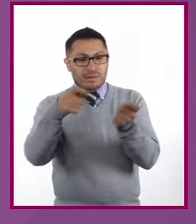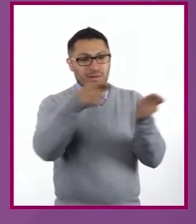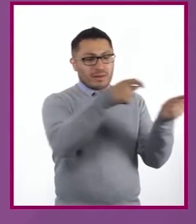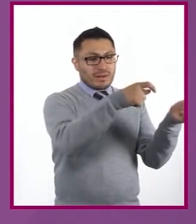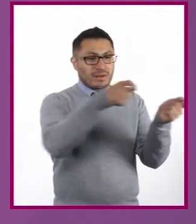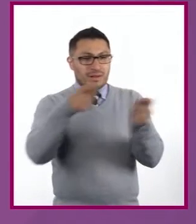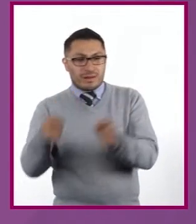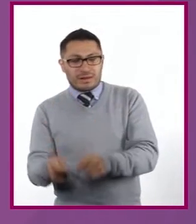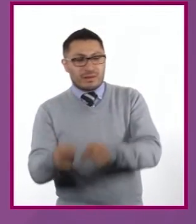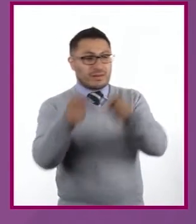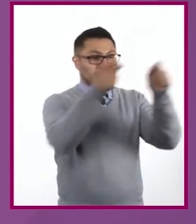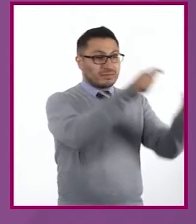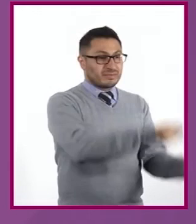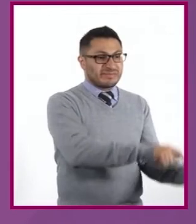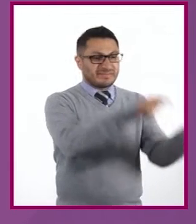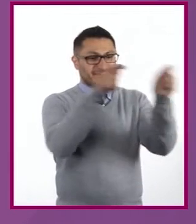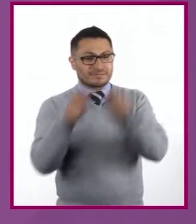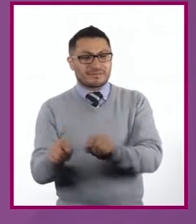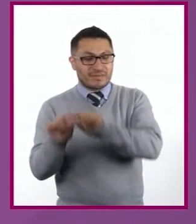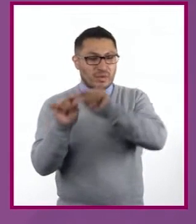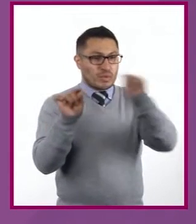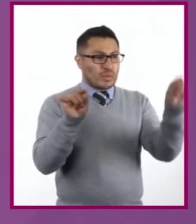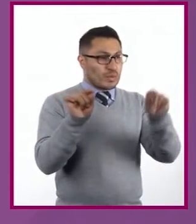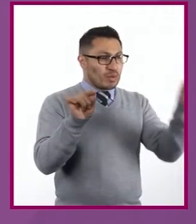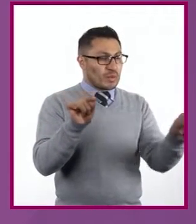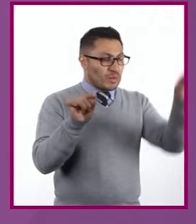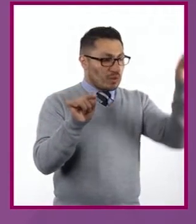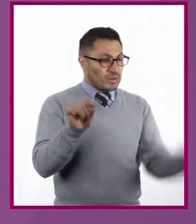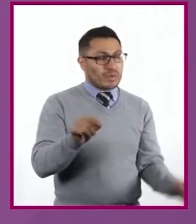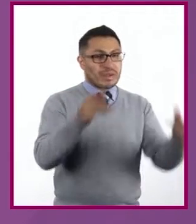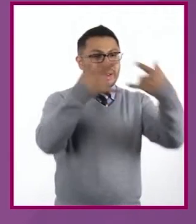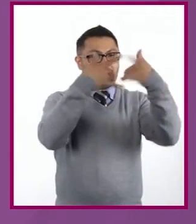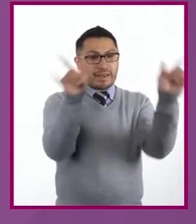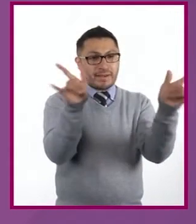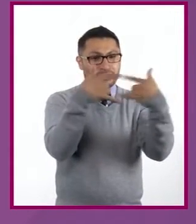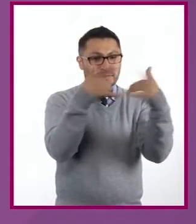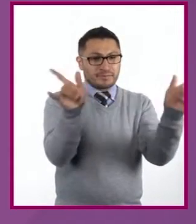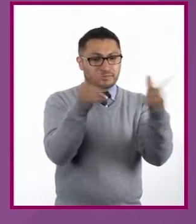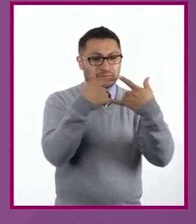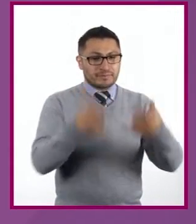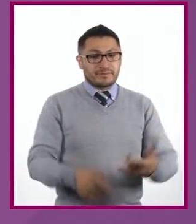poleas y están atadas a los ejes de las puertas.